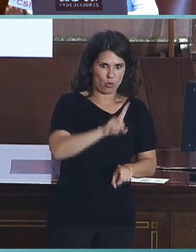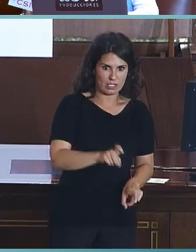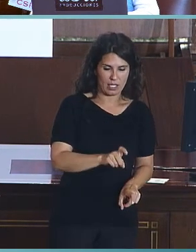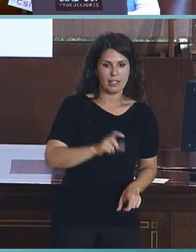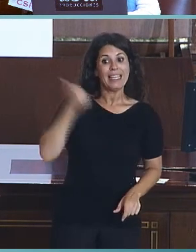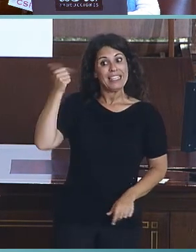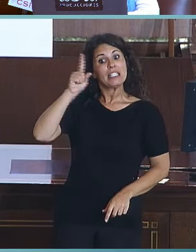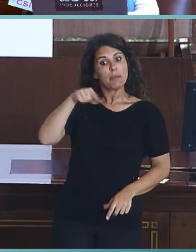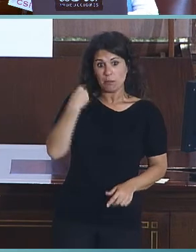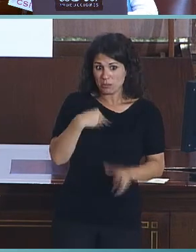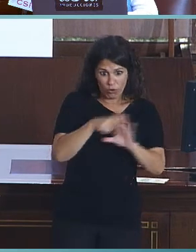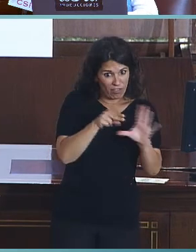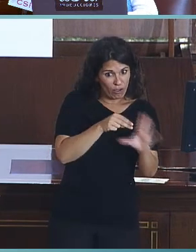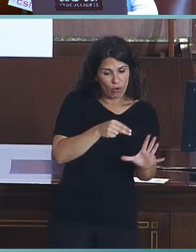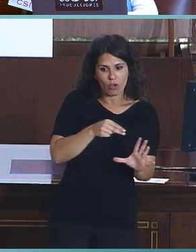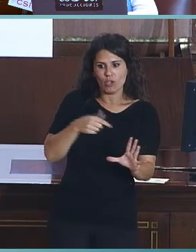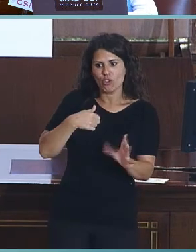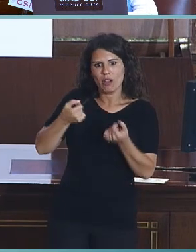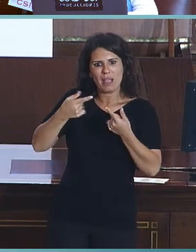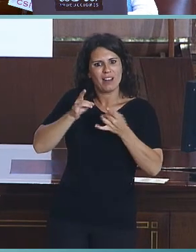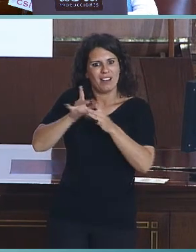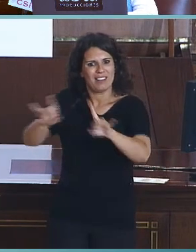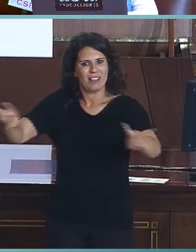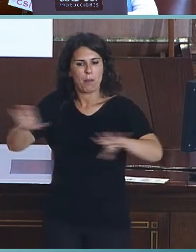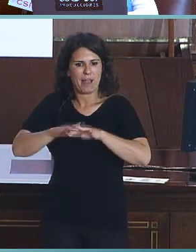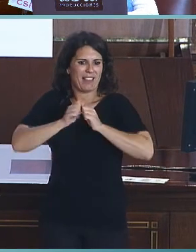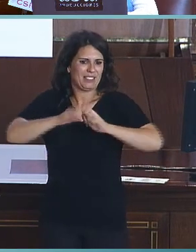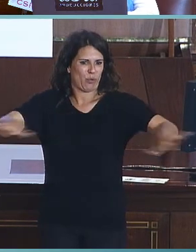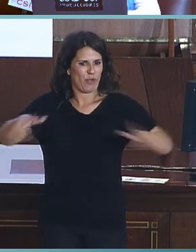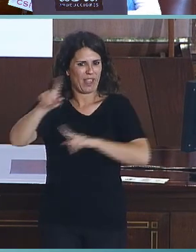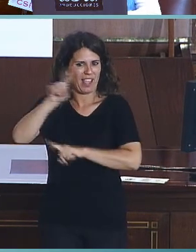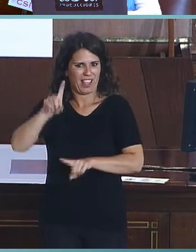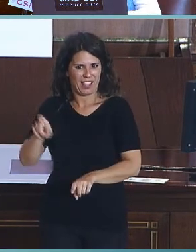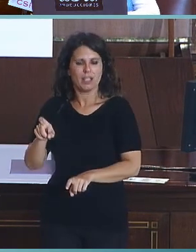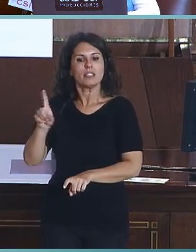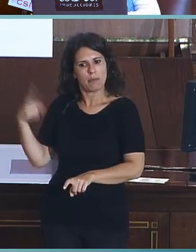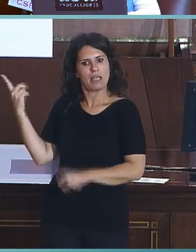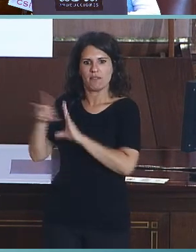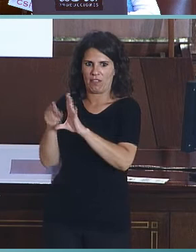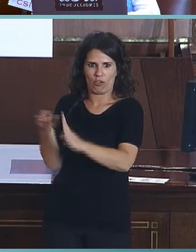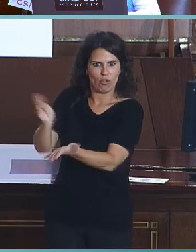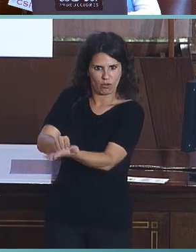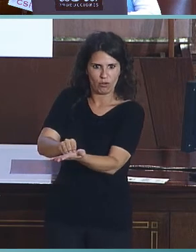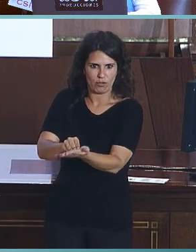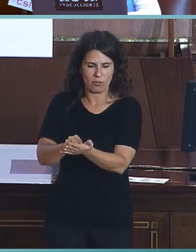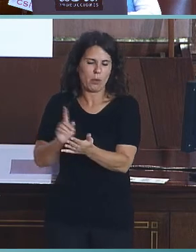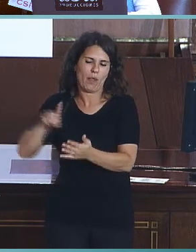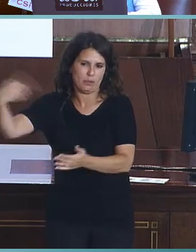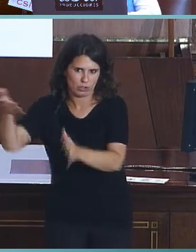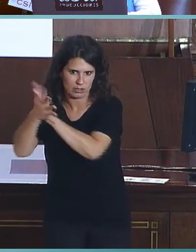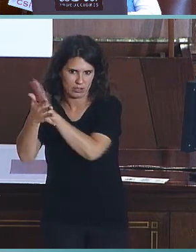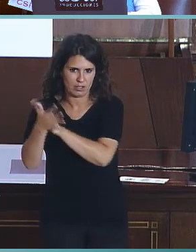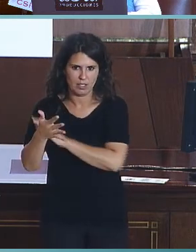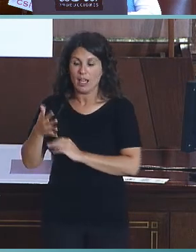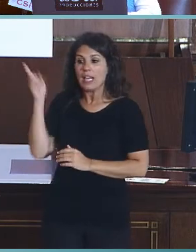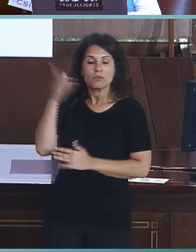para distribuir la encuesta, pero esto ya es lo que viene a continuación. Es el procedimiento que